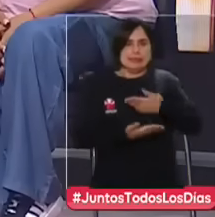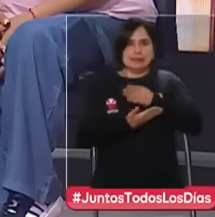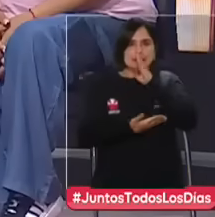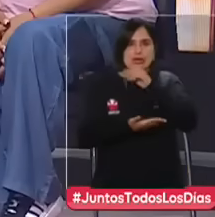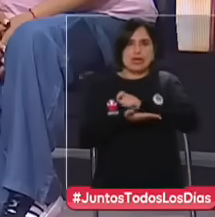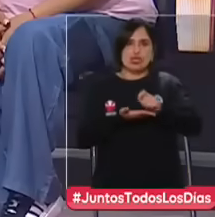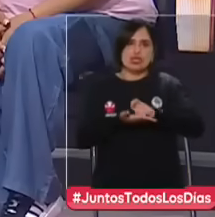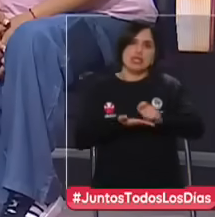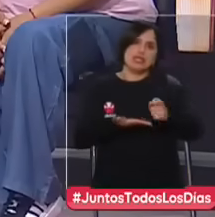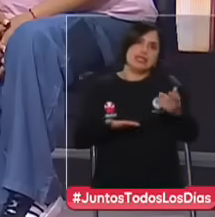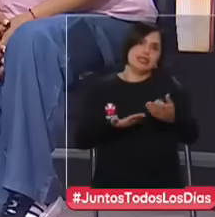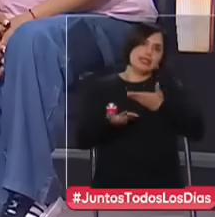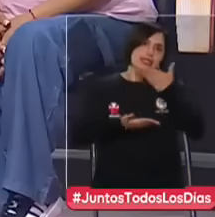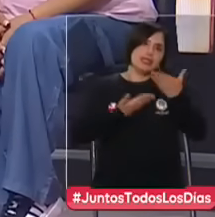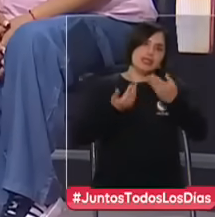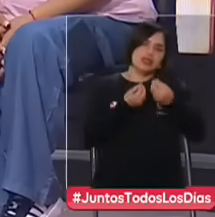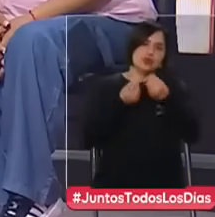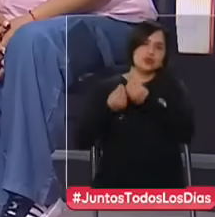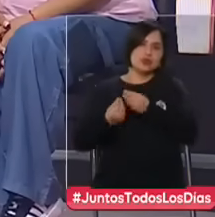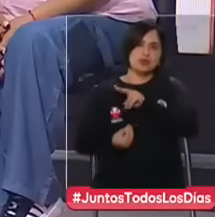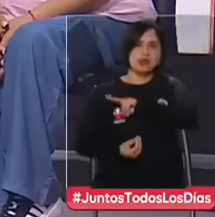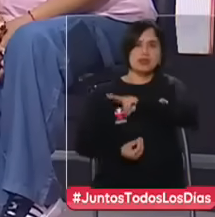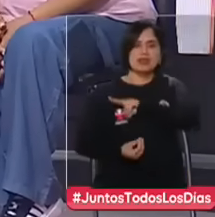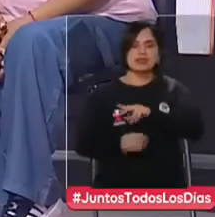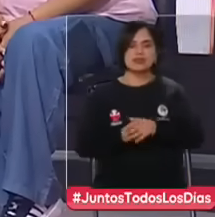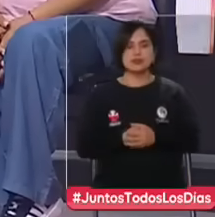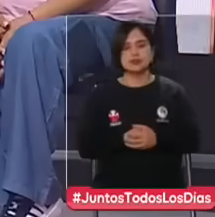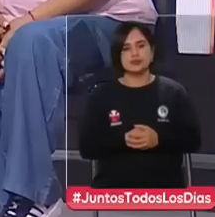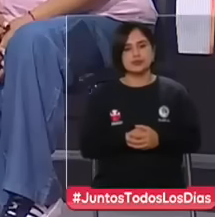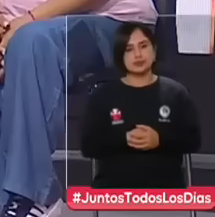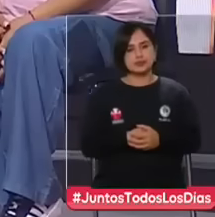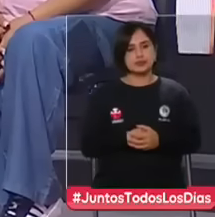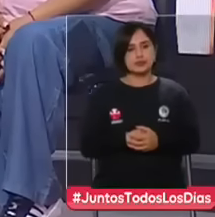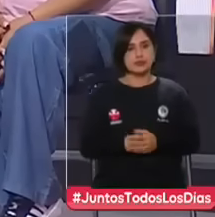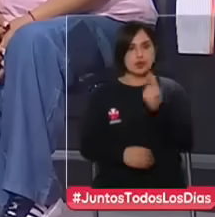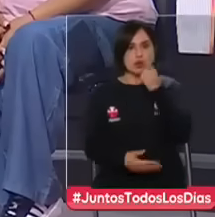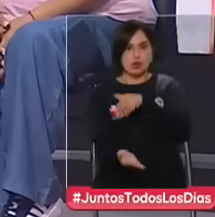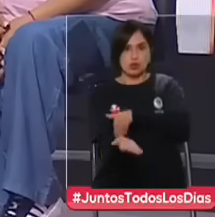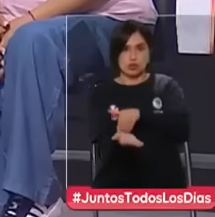cantando en tantas micros allá en Valparaíso. Dalo, ahí está.